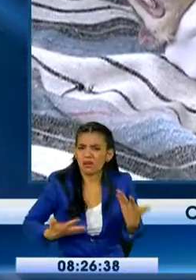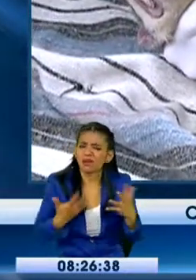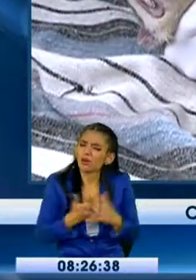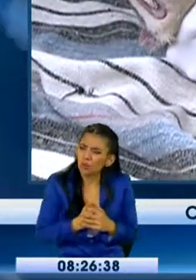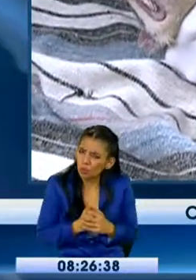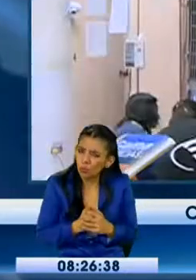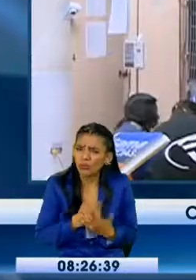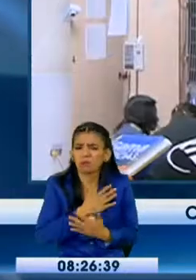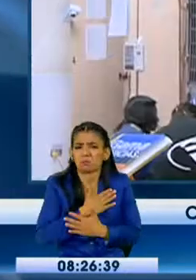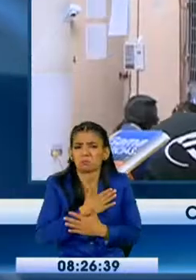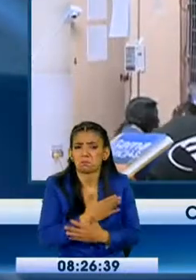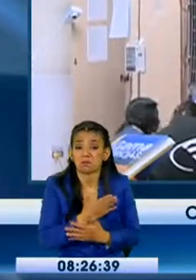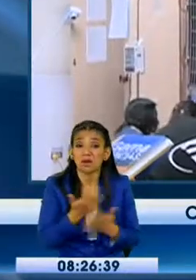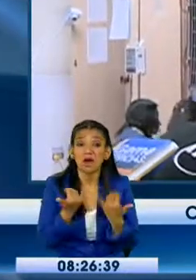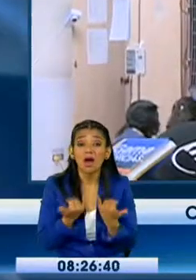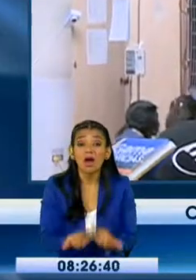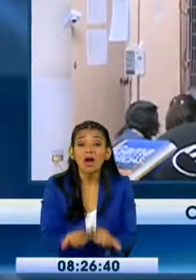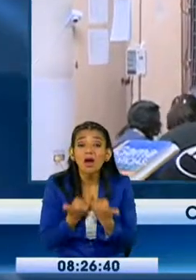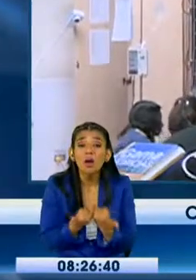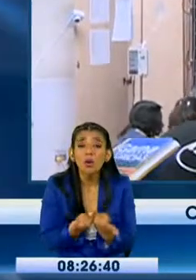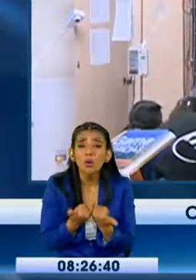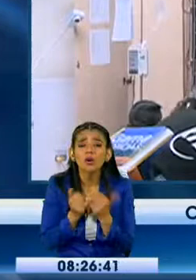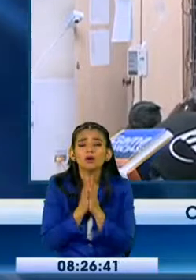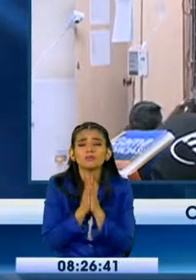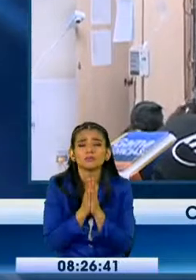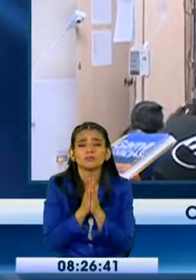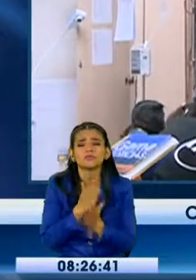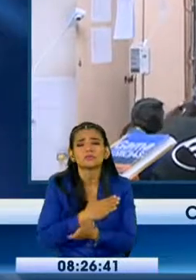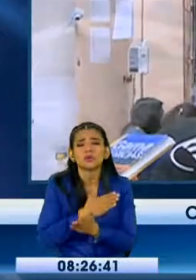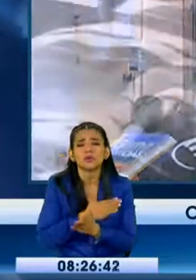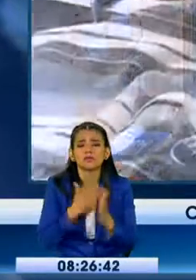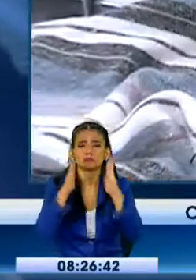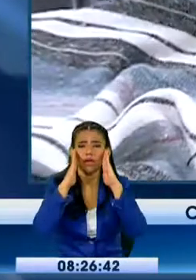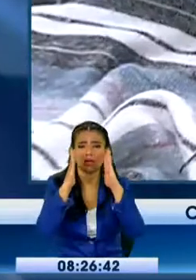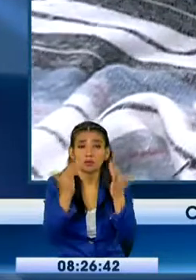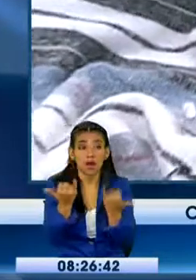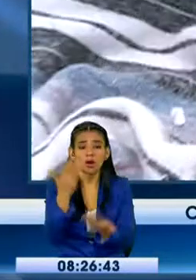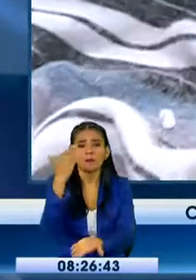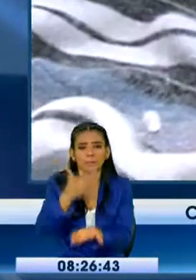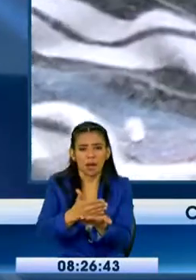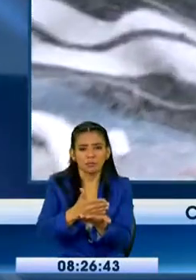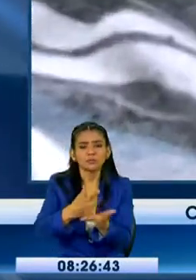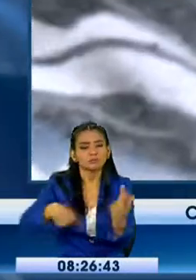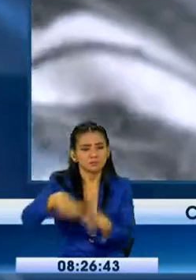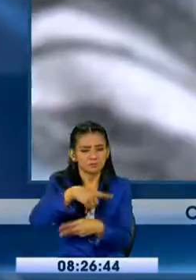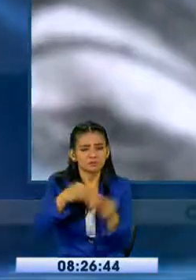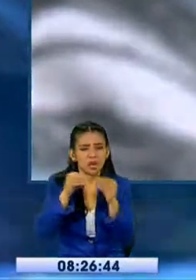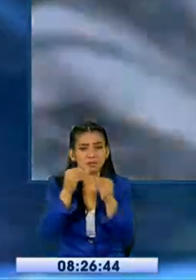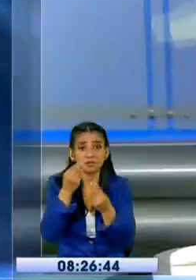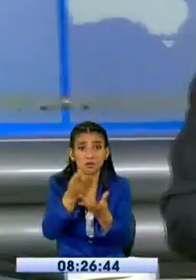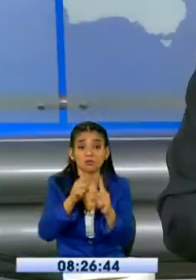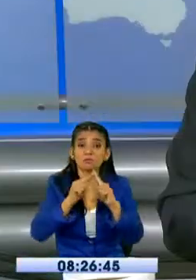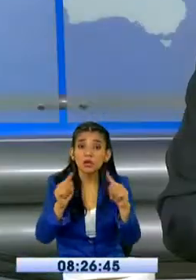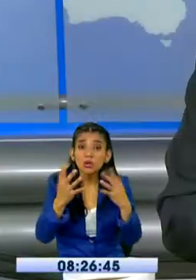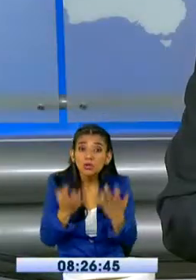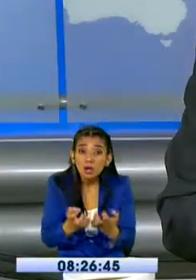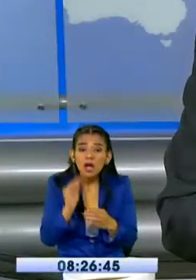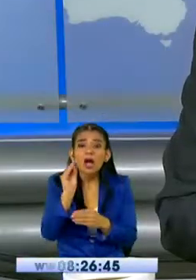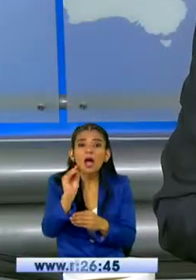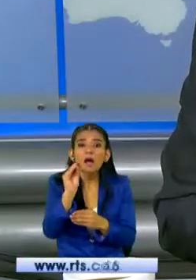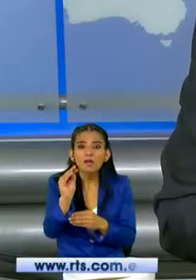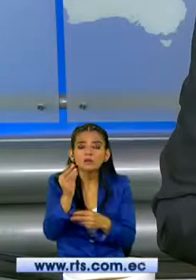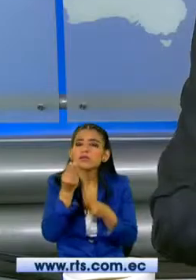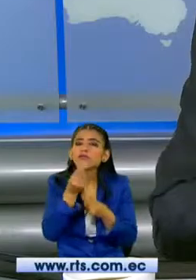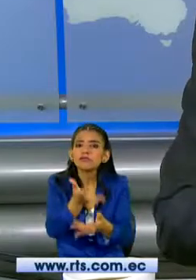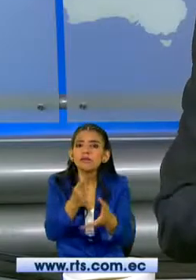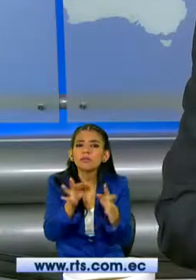Esto está pasando. Hoy día, por favor, muchísima atención. Vamos a hacer una pausa comercial, vecinos y amigos, pero quiero advertirles que tenemos un